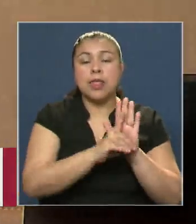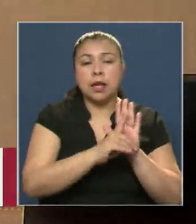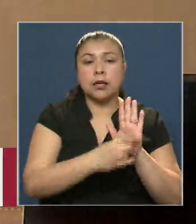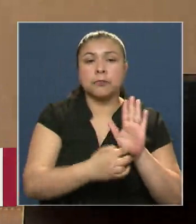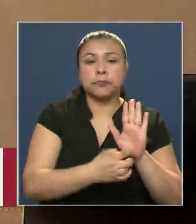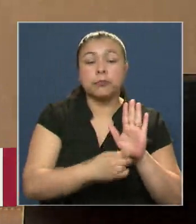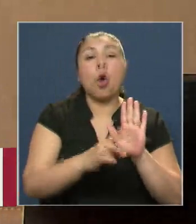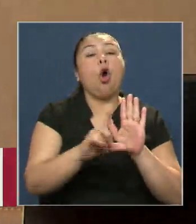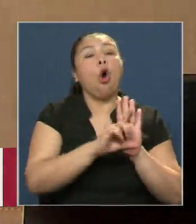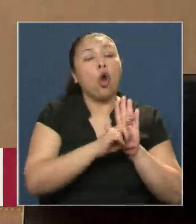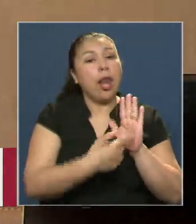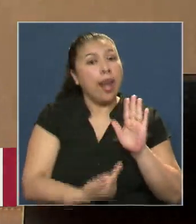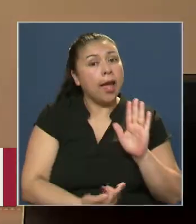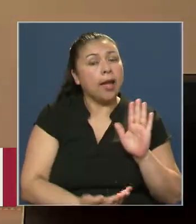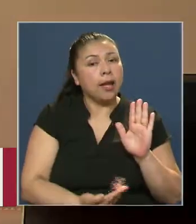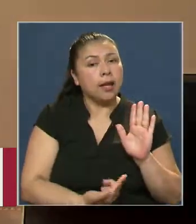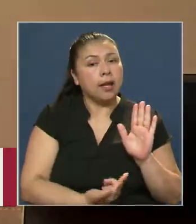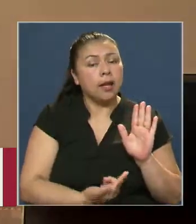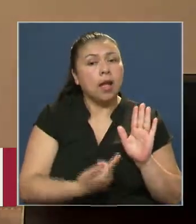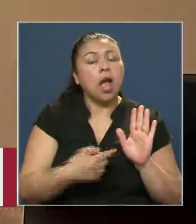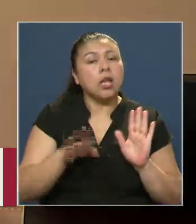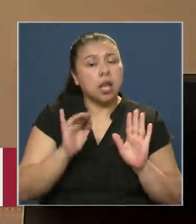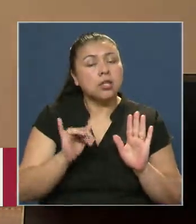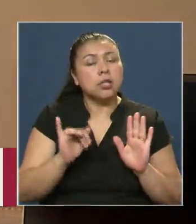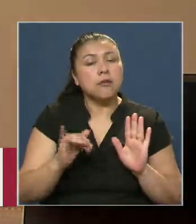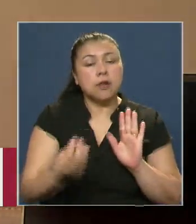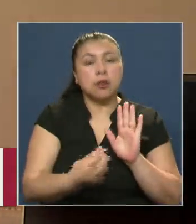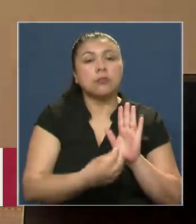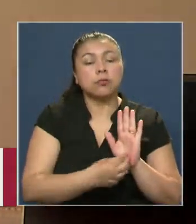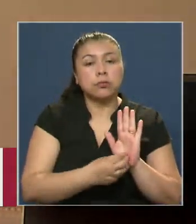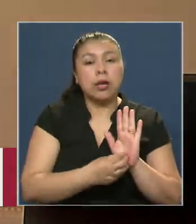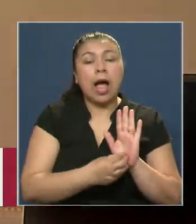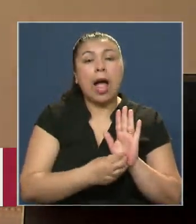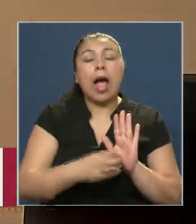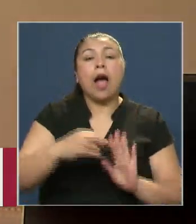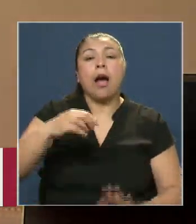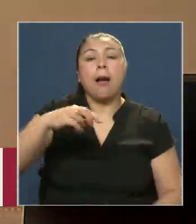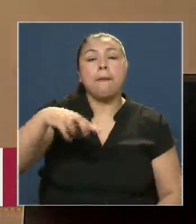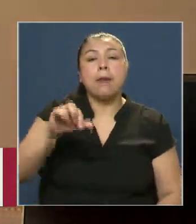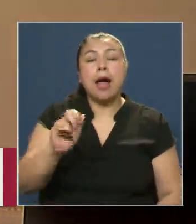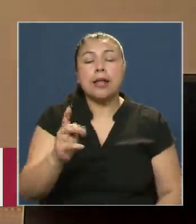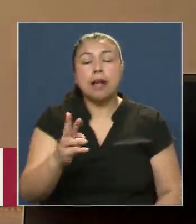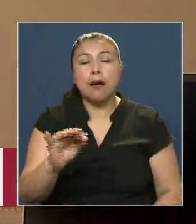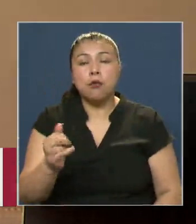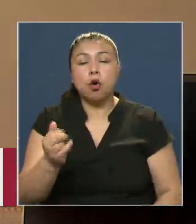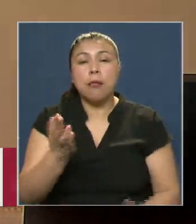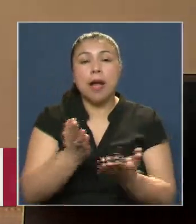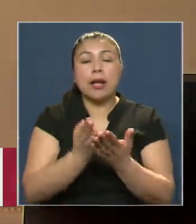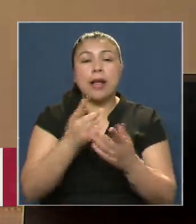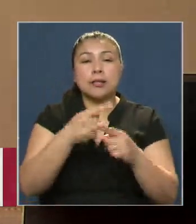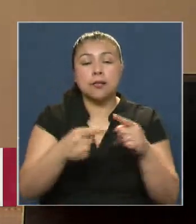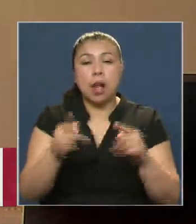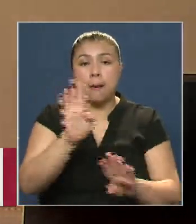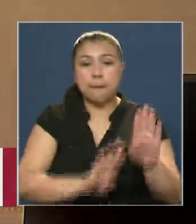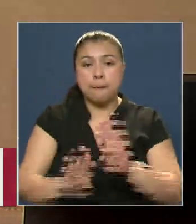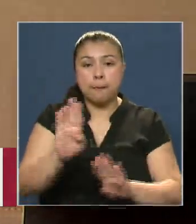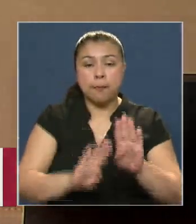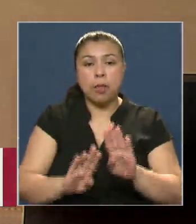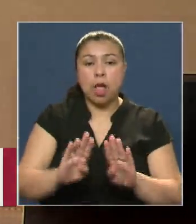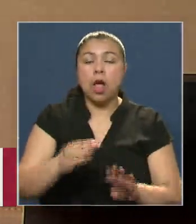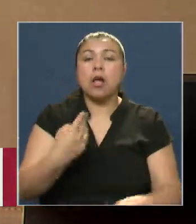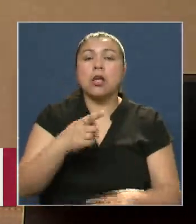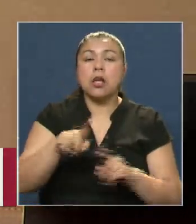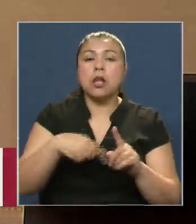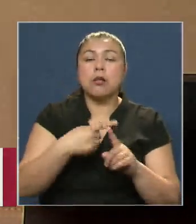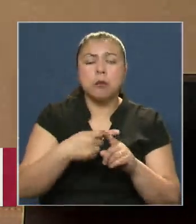bien por leyes, que en definitiva van a ser integrados a esta plataforma de clase media protegida. Y además va a hacer propuestas.